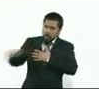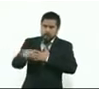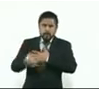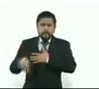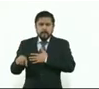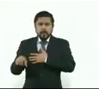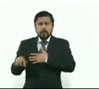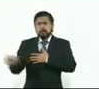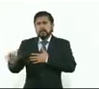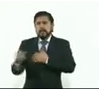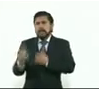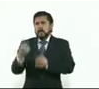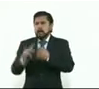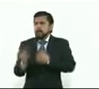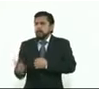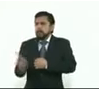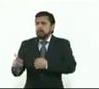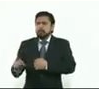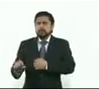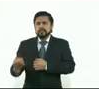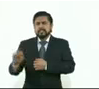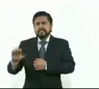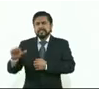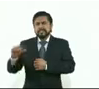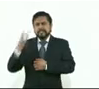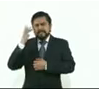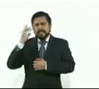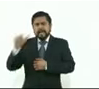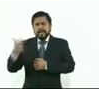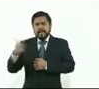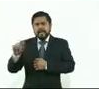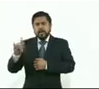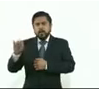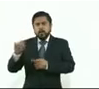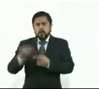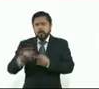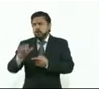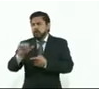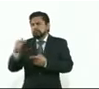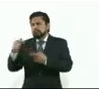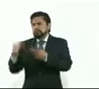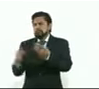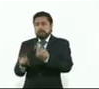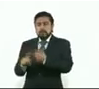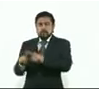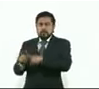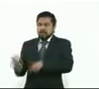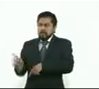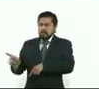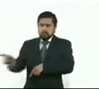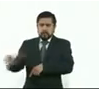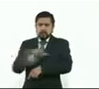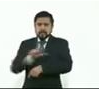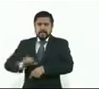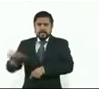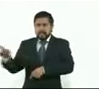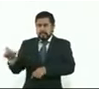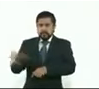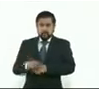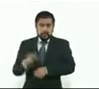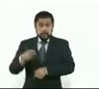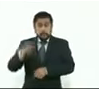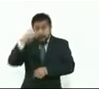otros pueblos, vamos a apoyar para resolver el tema de